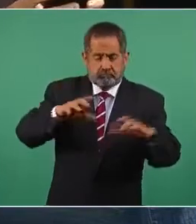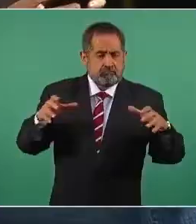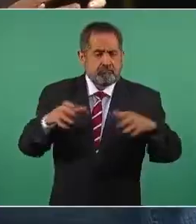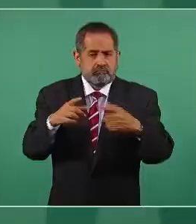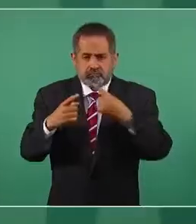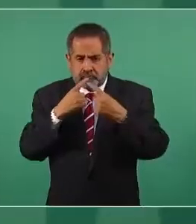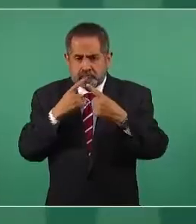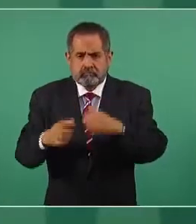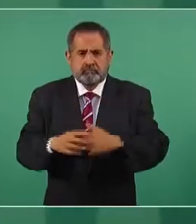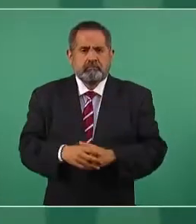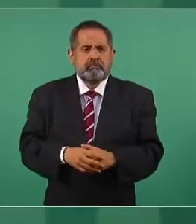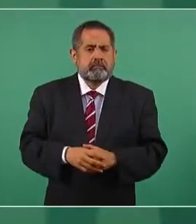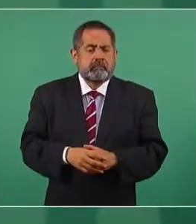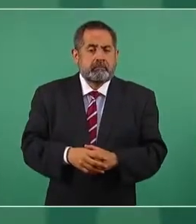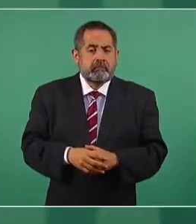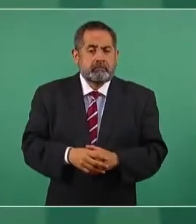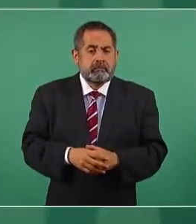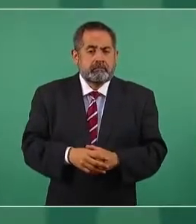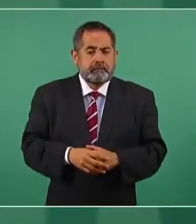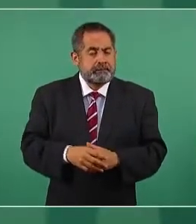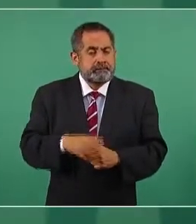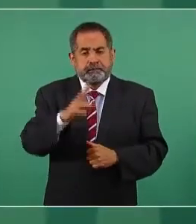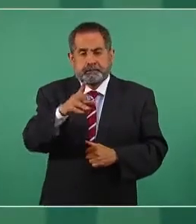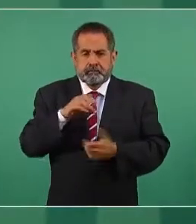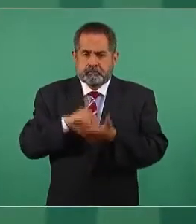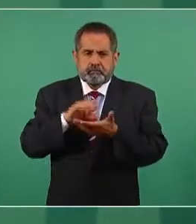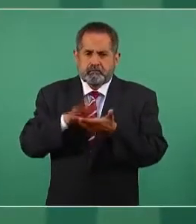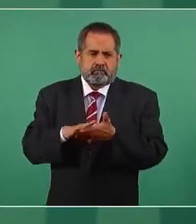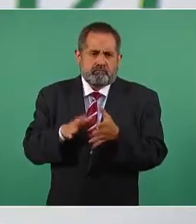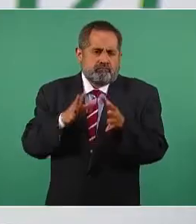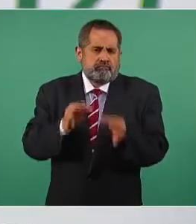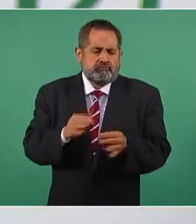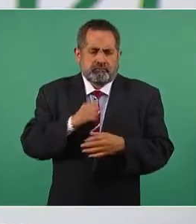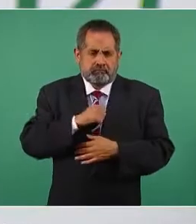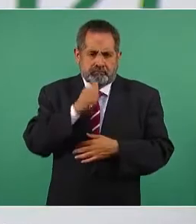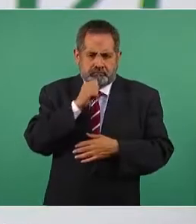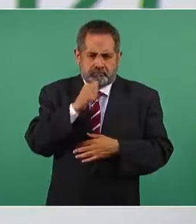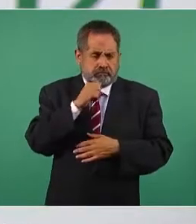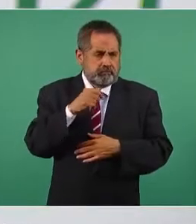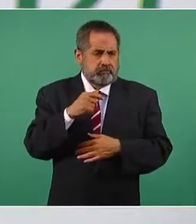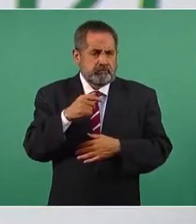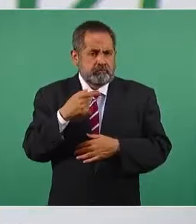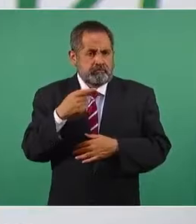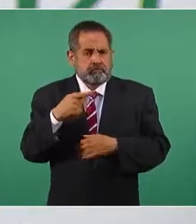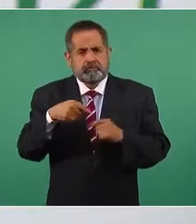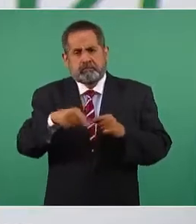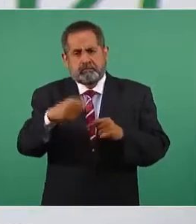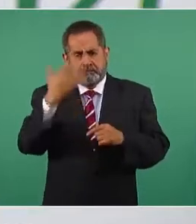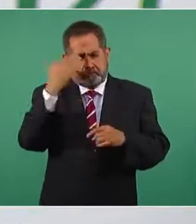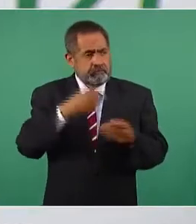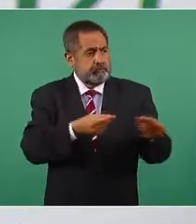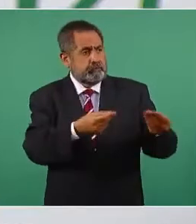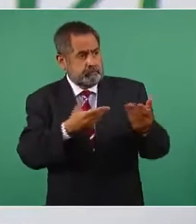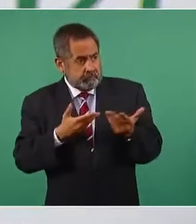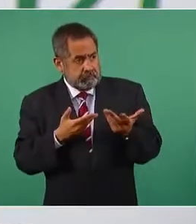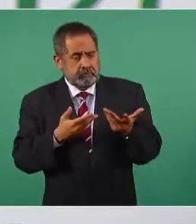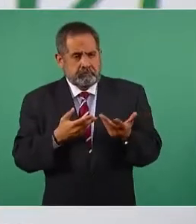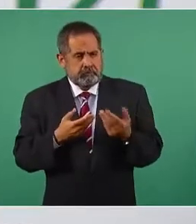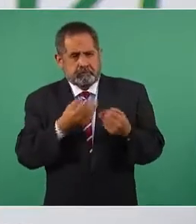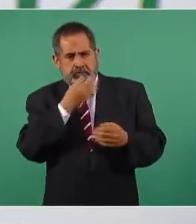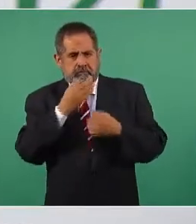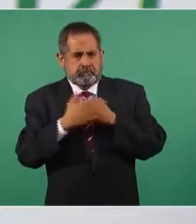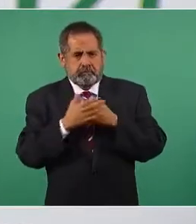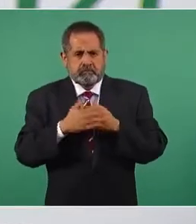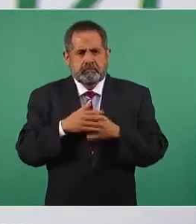posible encuentro. Bueno, no tenemos todavía confirmado, pero lo sabremos de las actividades o de las reuniones que vaya a tener, pero esas